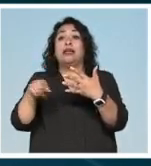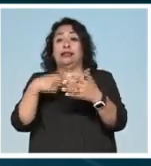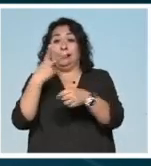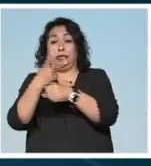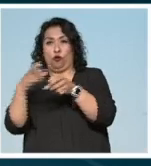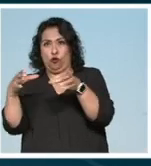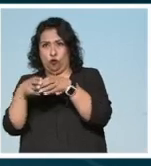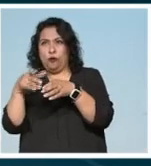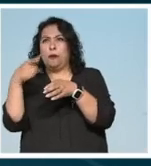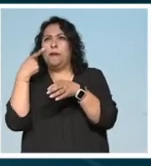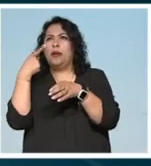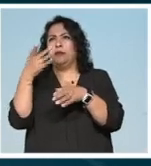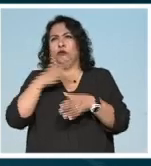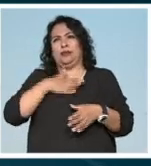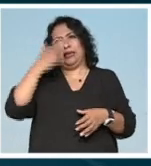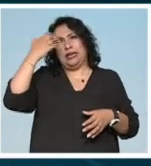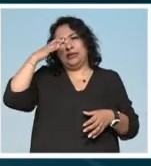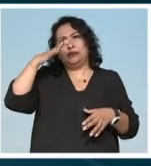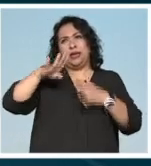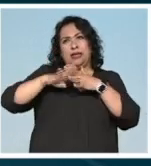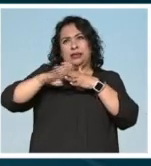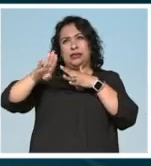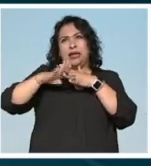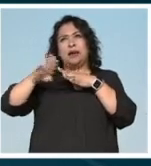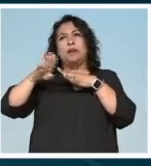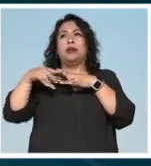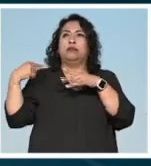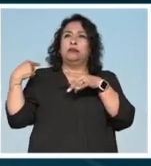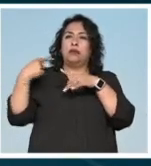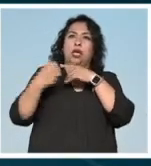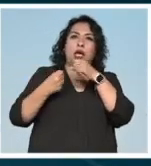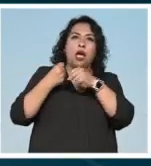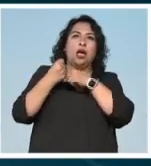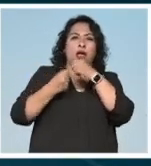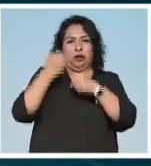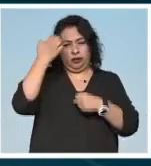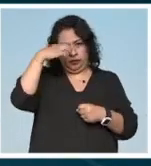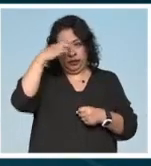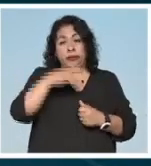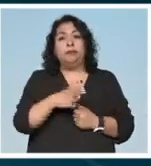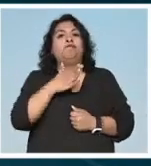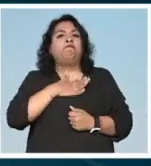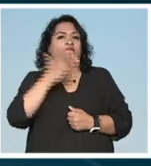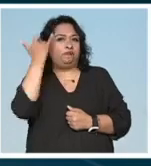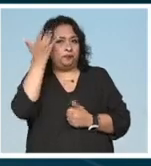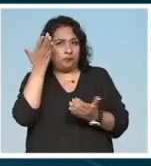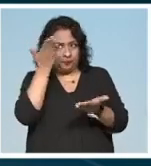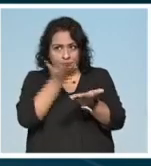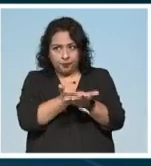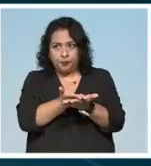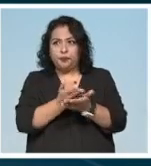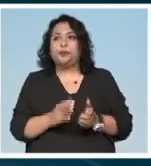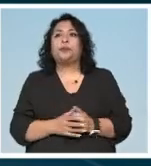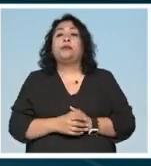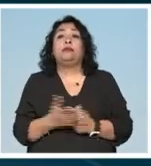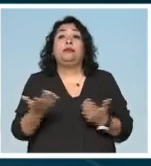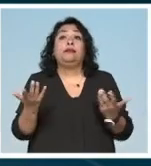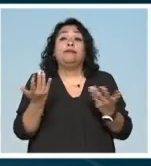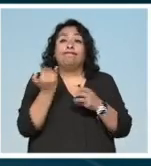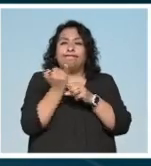módulo, presenta su propia experiencia migratoria a través de los años. Yo lo que propongo es